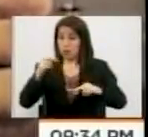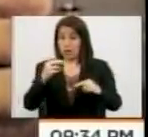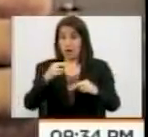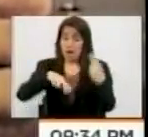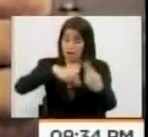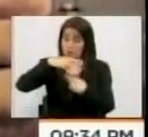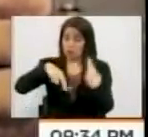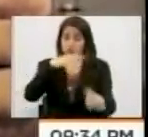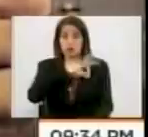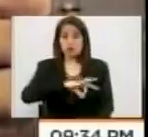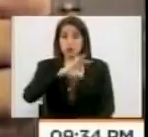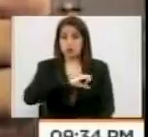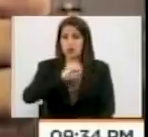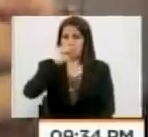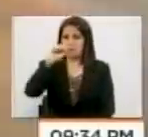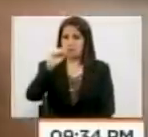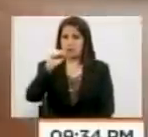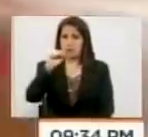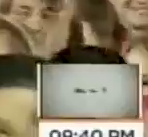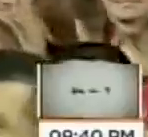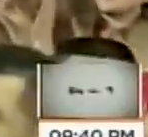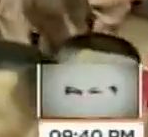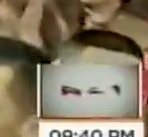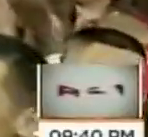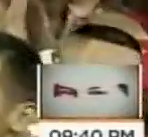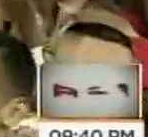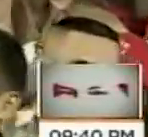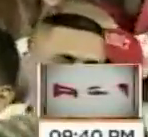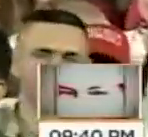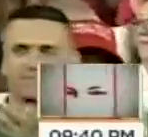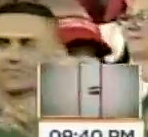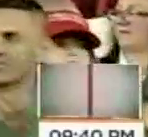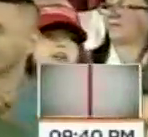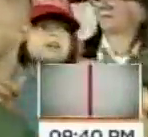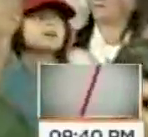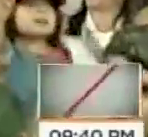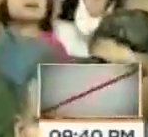revolución socialista, para construir el socialismo.